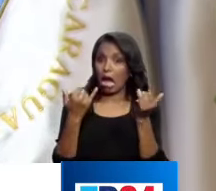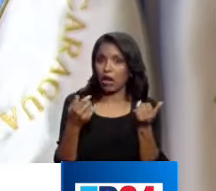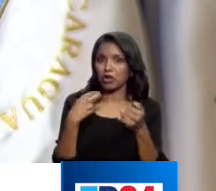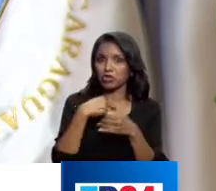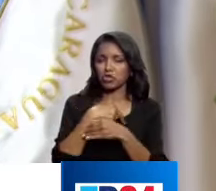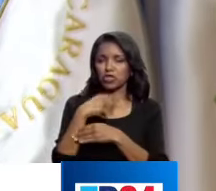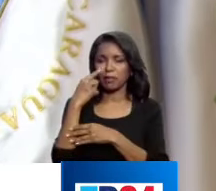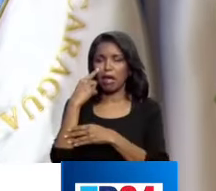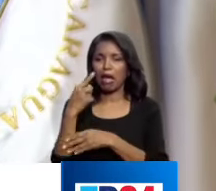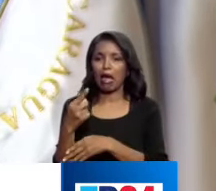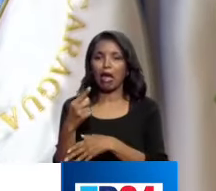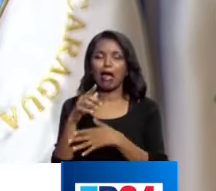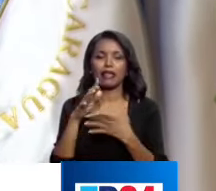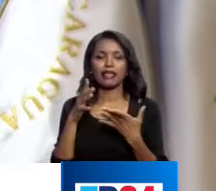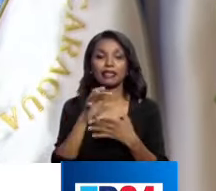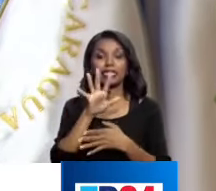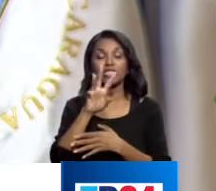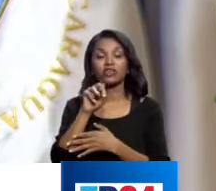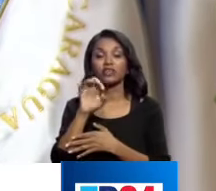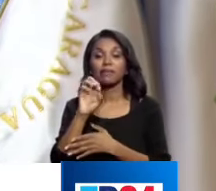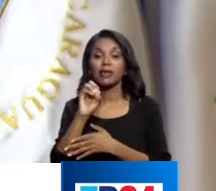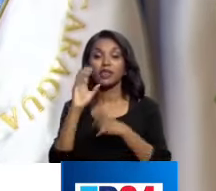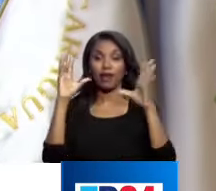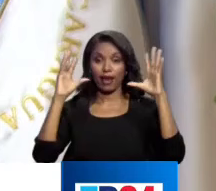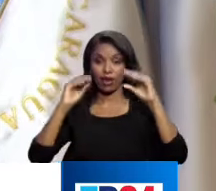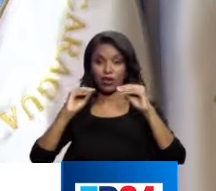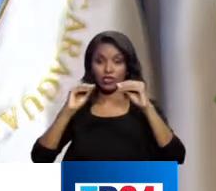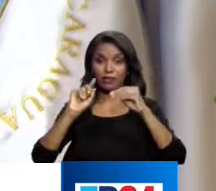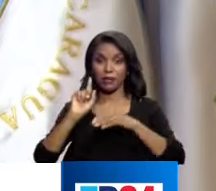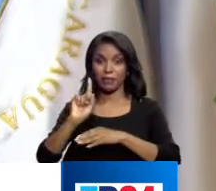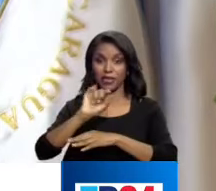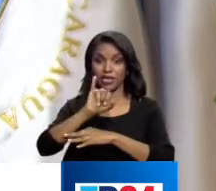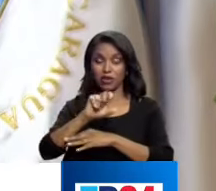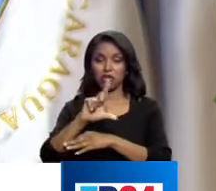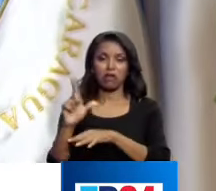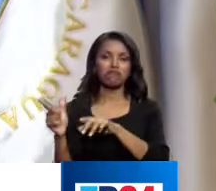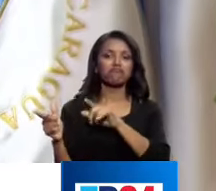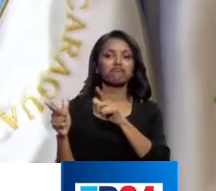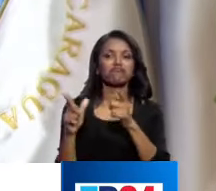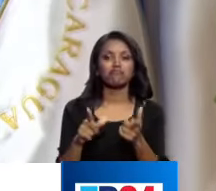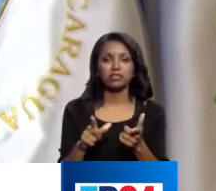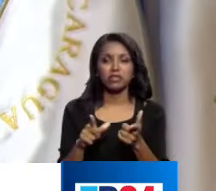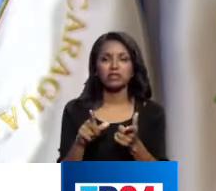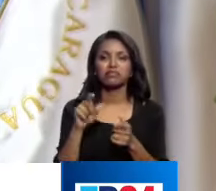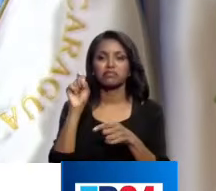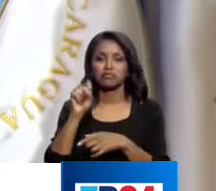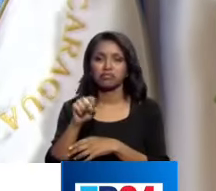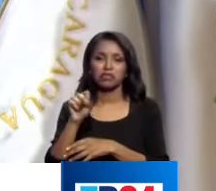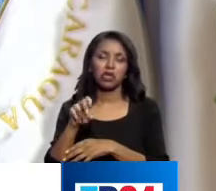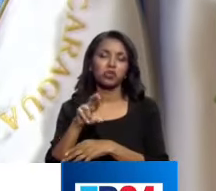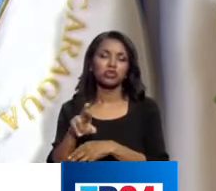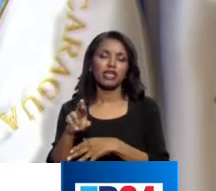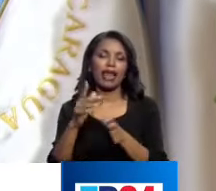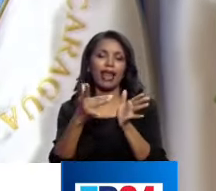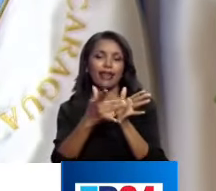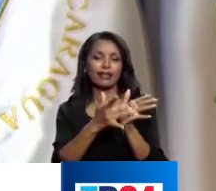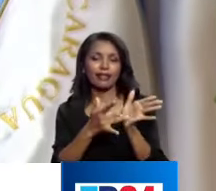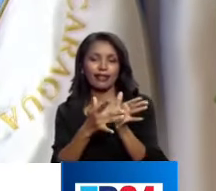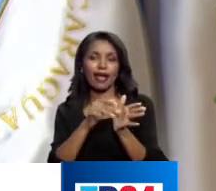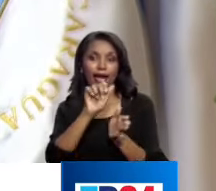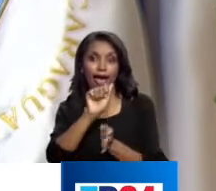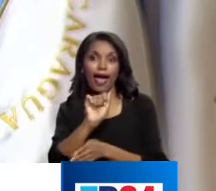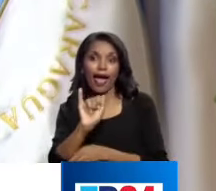el 5 de mayo en la noche, para estar listos el 1 de julio para implementar. Utilizar también la inteligencia